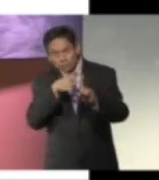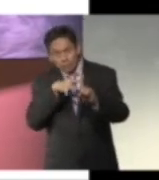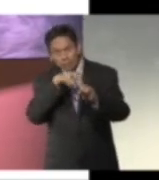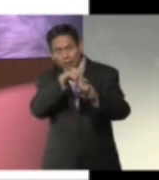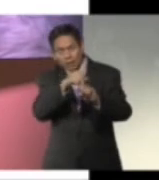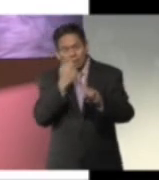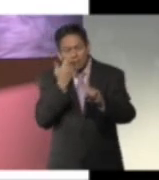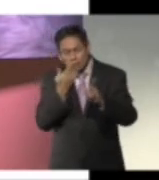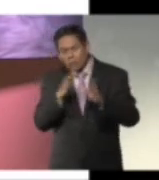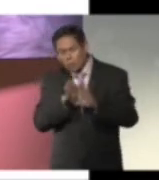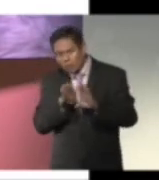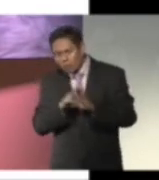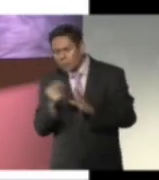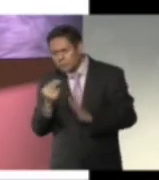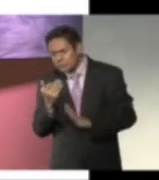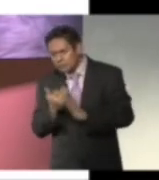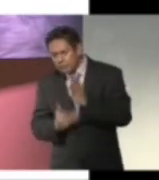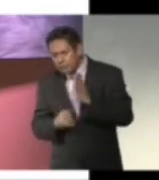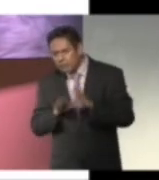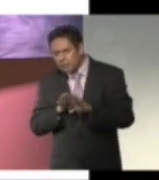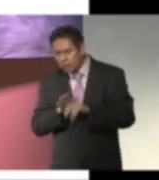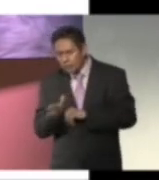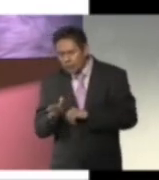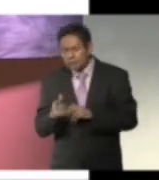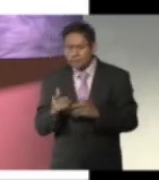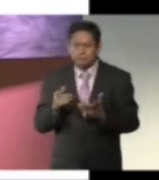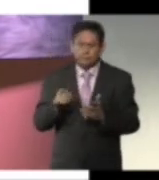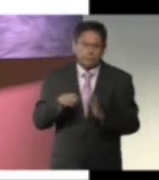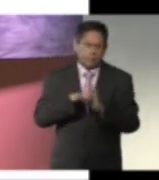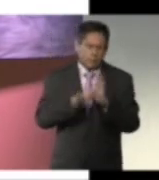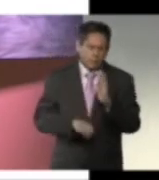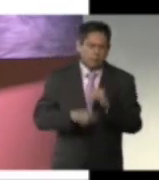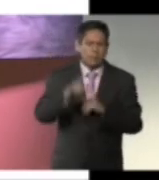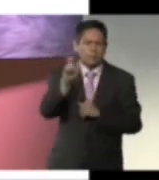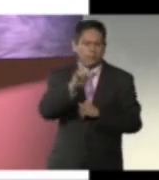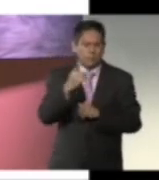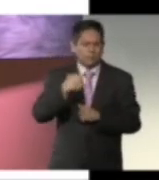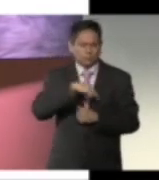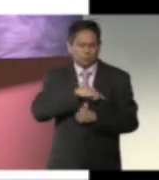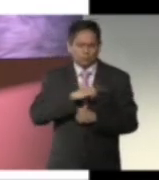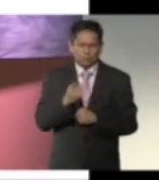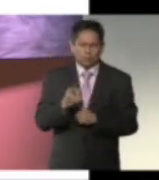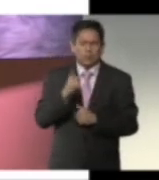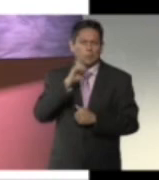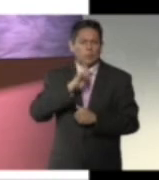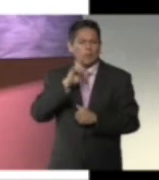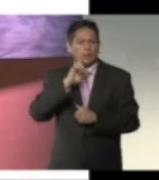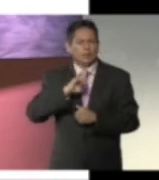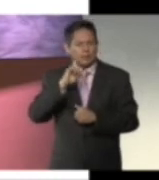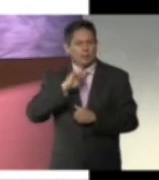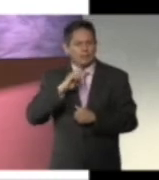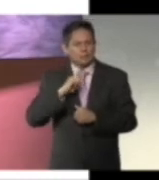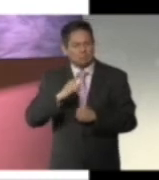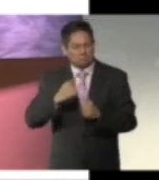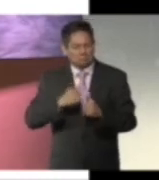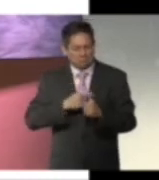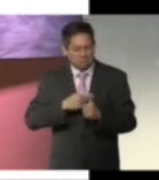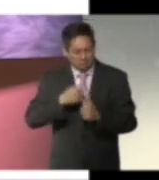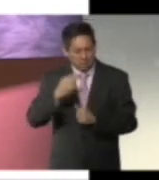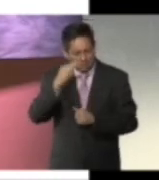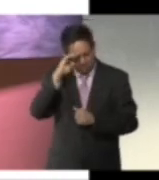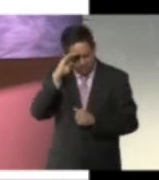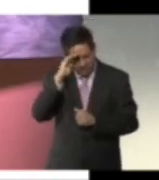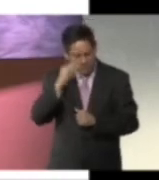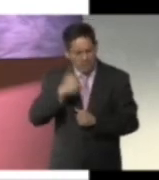género y que tienen que ver con diferenciar. ¿A qué le entramos primero? ¿A la necesidad de salud, de educación, de vivienda de las mujeres, a